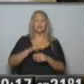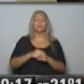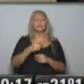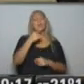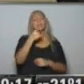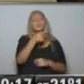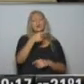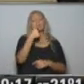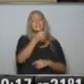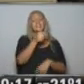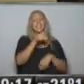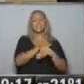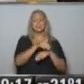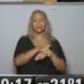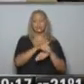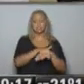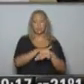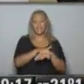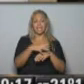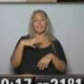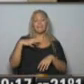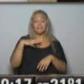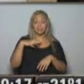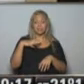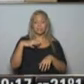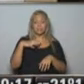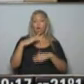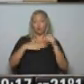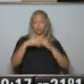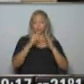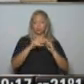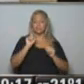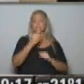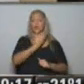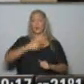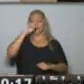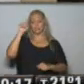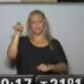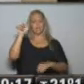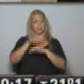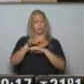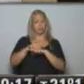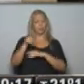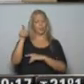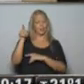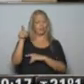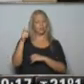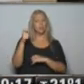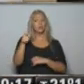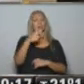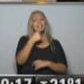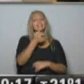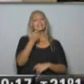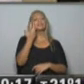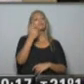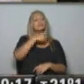responsabilidad de las obras que no se realizaron en la Ciudad de Buenos Aires son del Gobierno Nacional, dice que los ciudadanos porteños, ¿nos